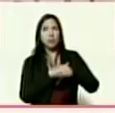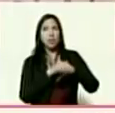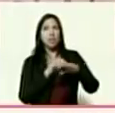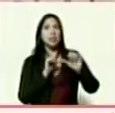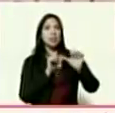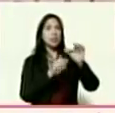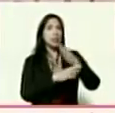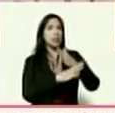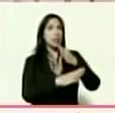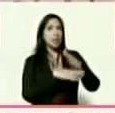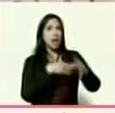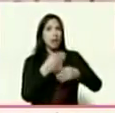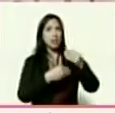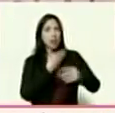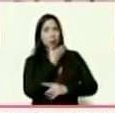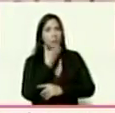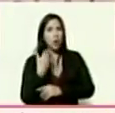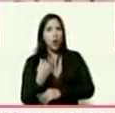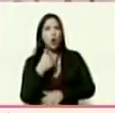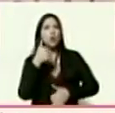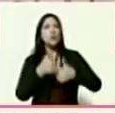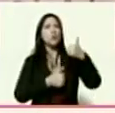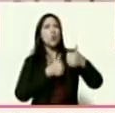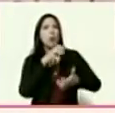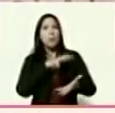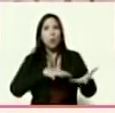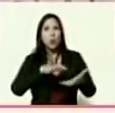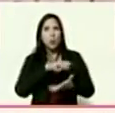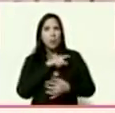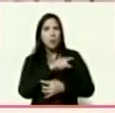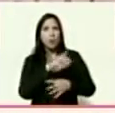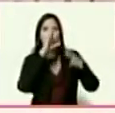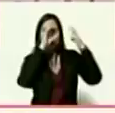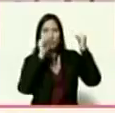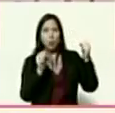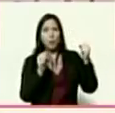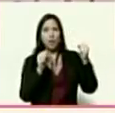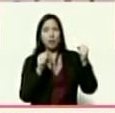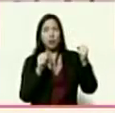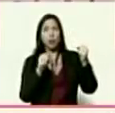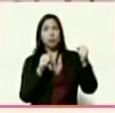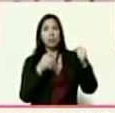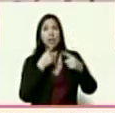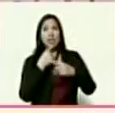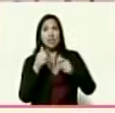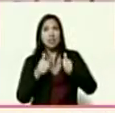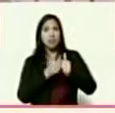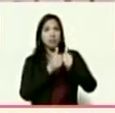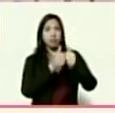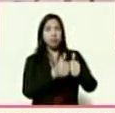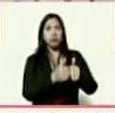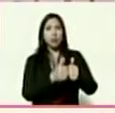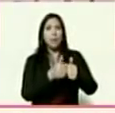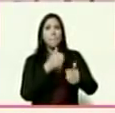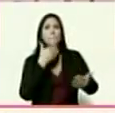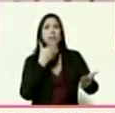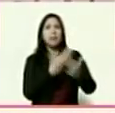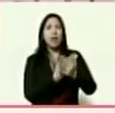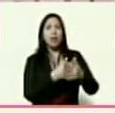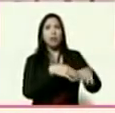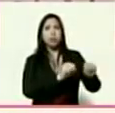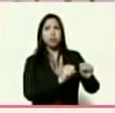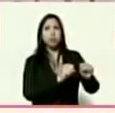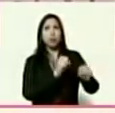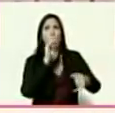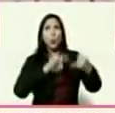haciendo lo mejor. Entonces, ¿cuál es la situación de estos diplomáticos que se la pasan aquí con injerencia? Y una última